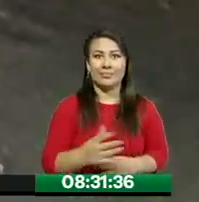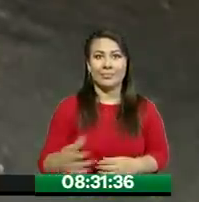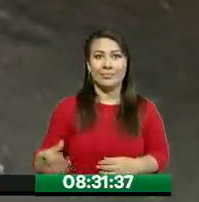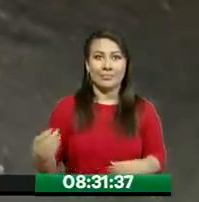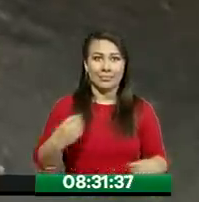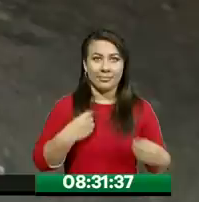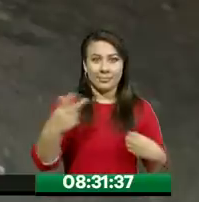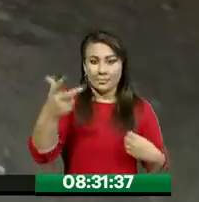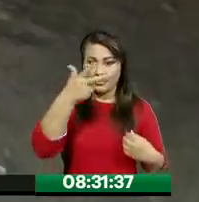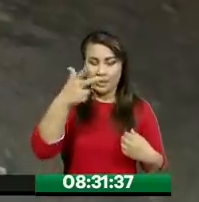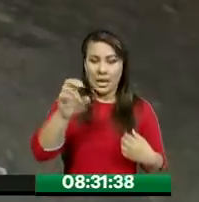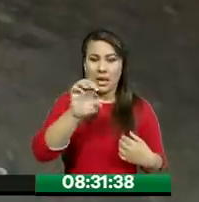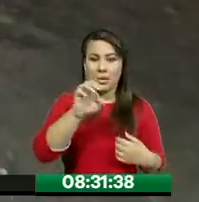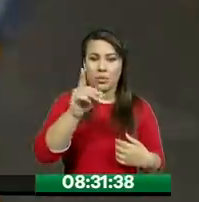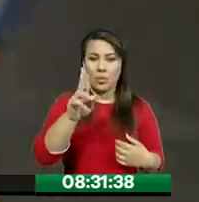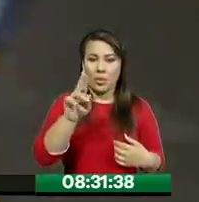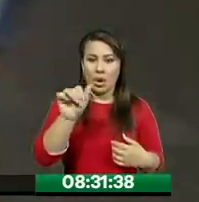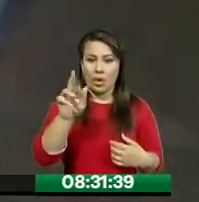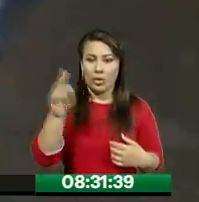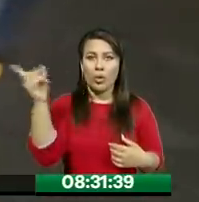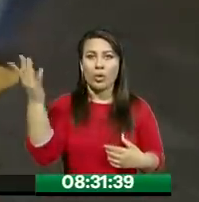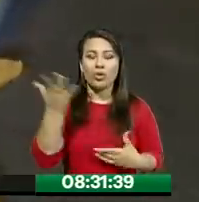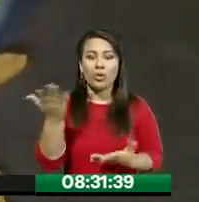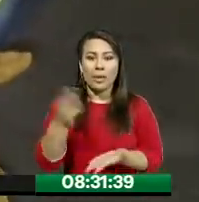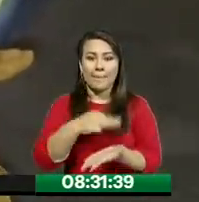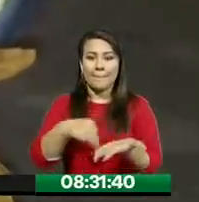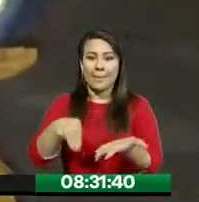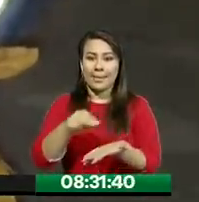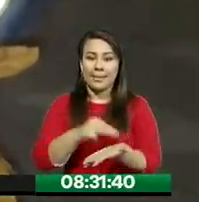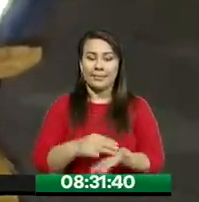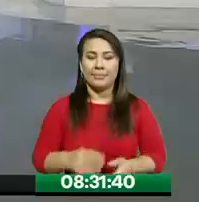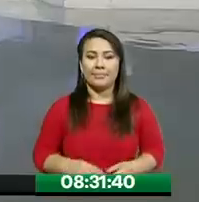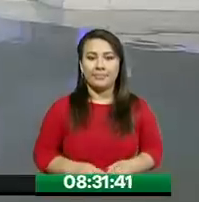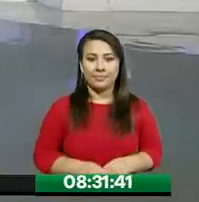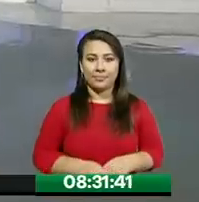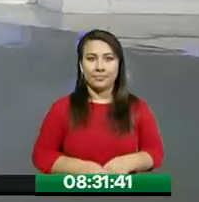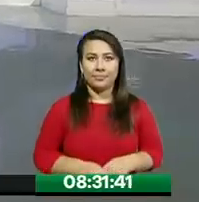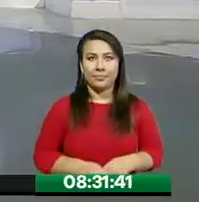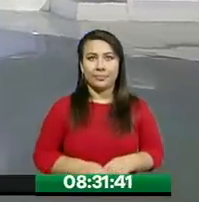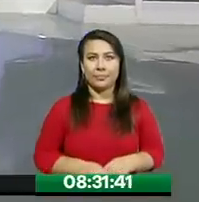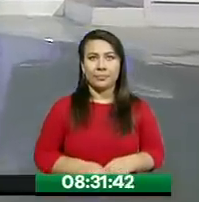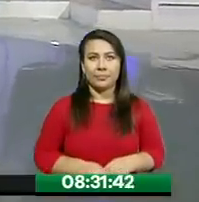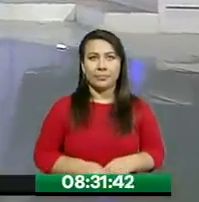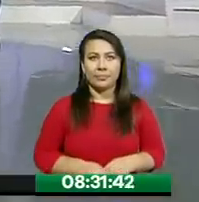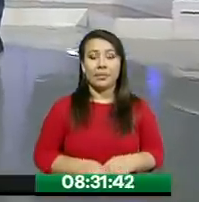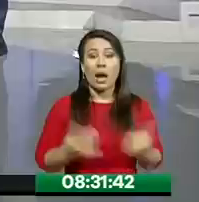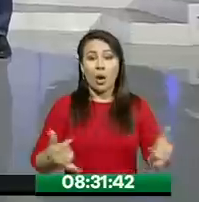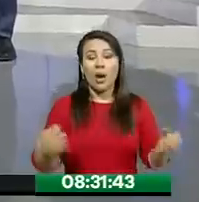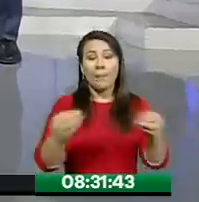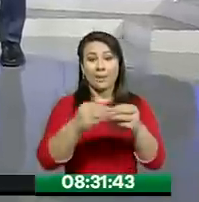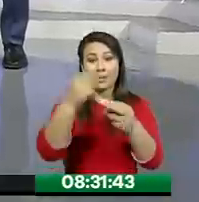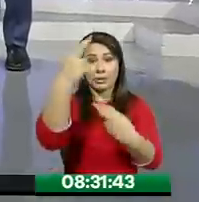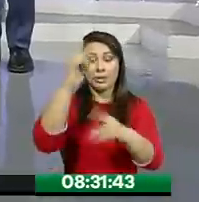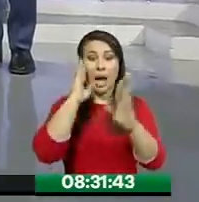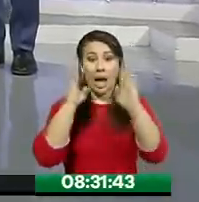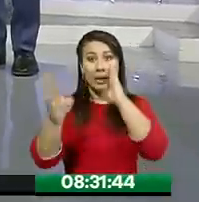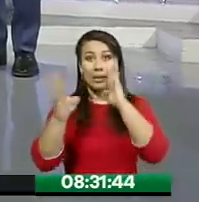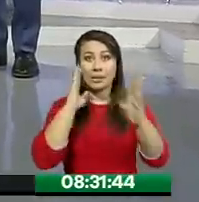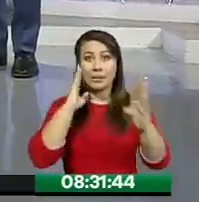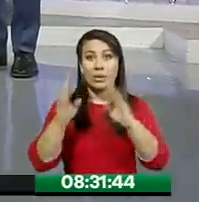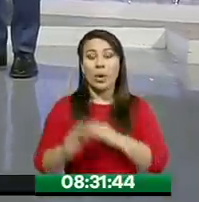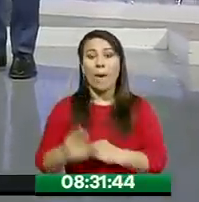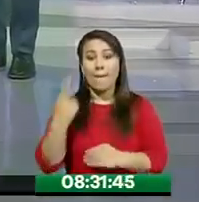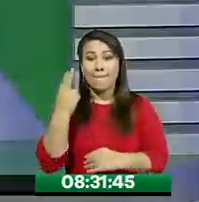Video aficionado capta incidente entre metropolitanos y comerciante informal.